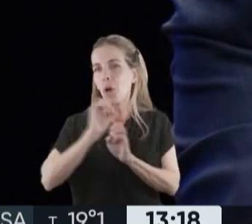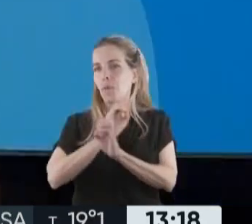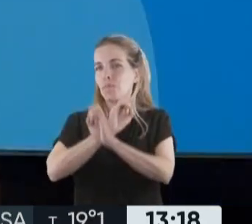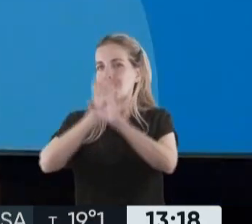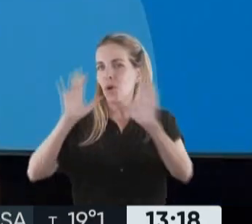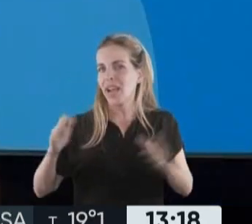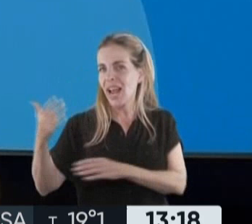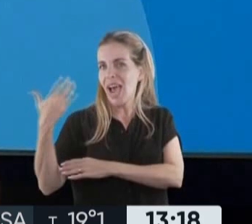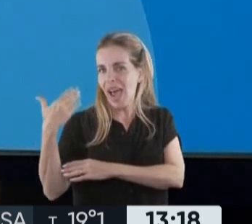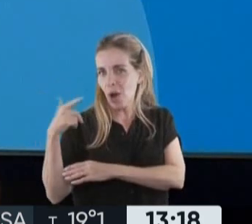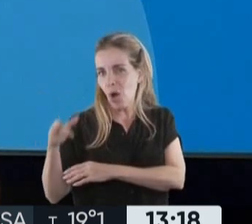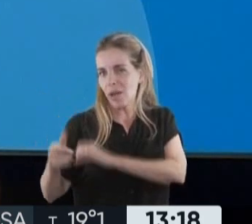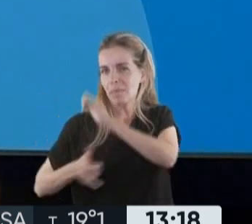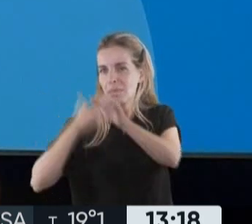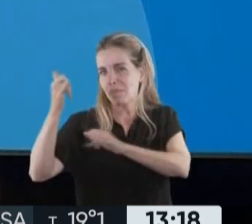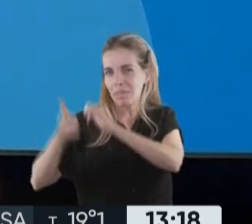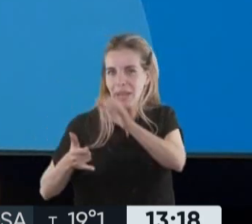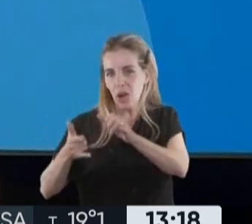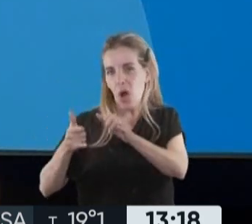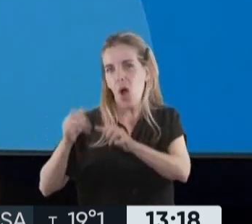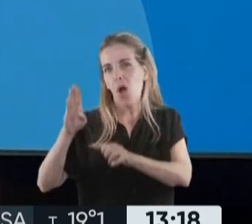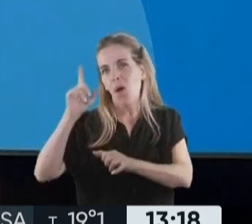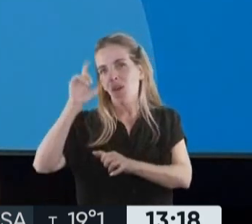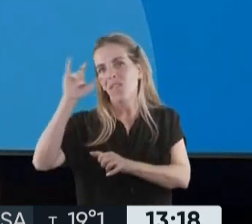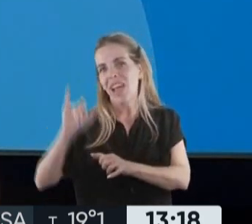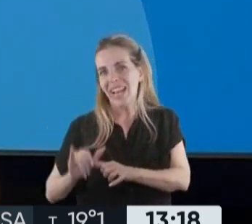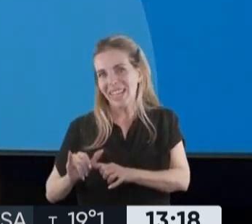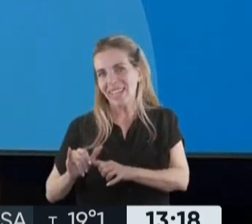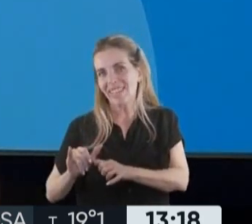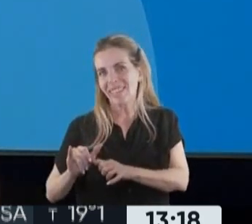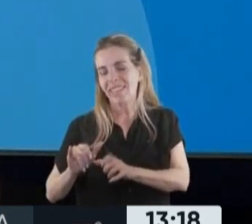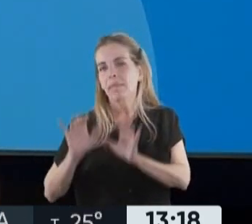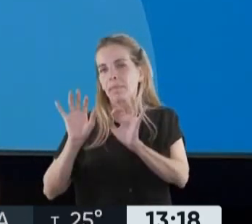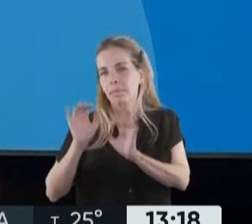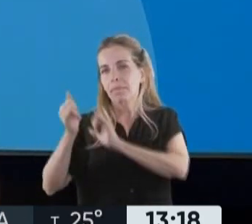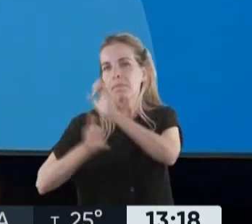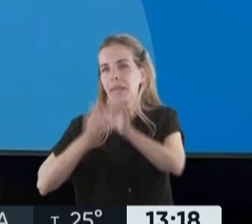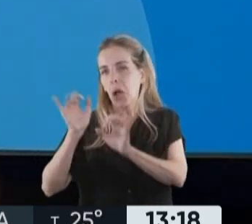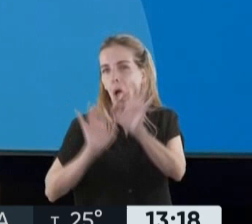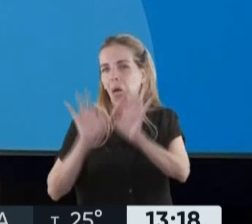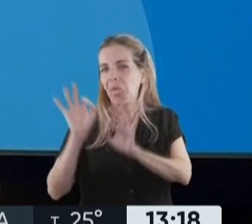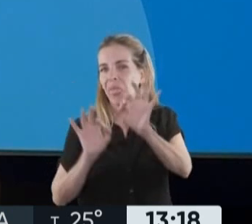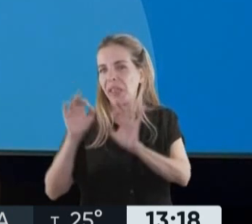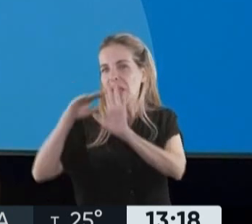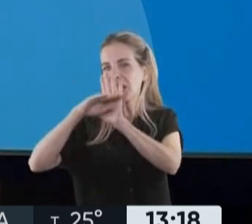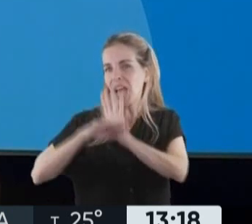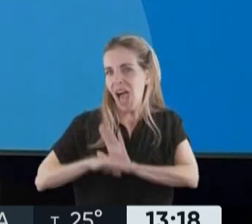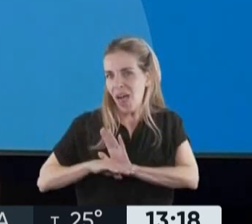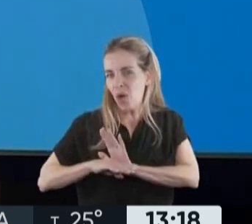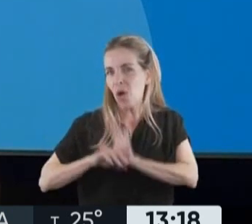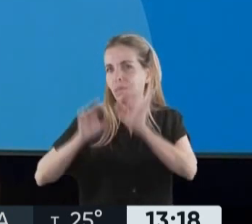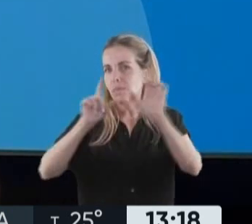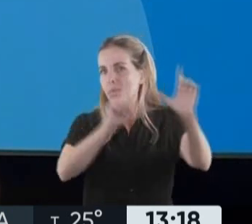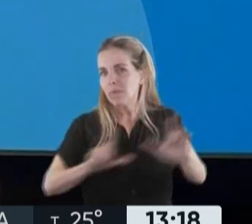maravilloso discurso, o explicar en su maravilloso discurso Gustavo, y explicar con tanto detalle en su